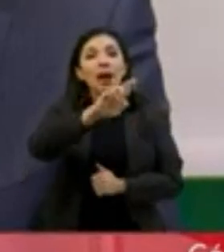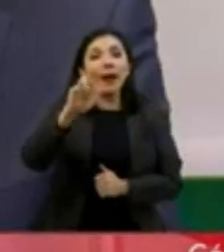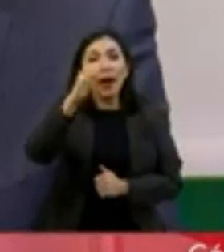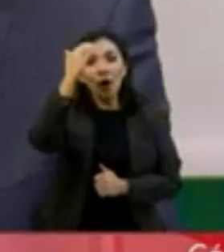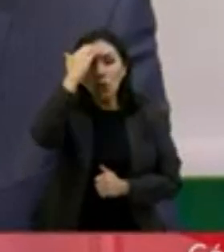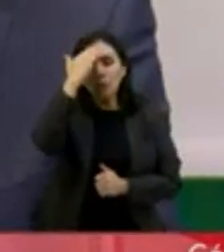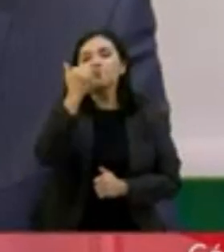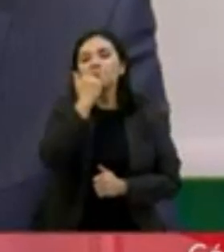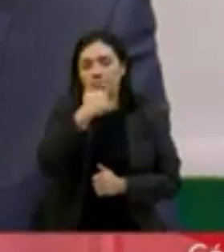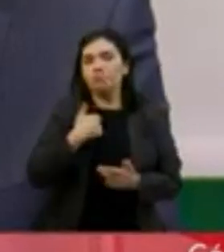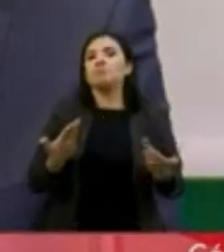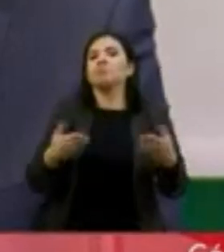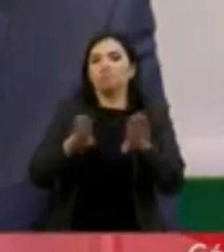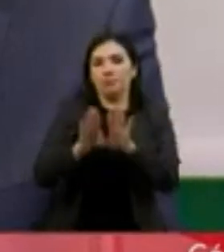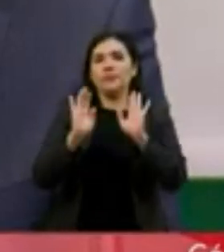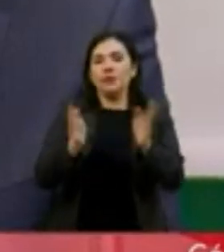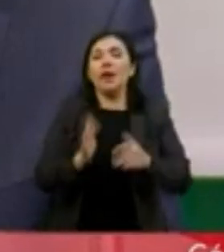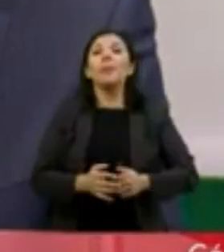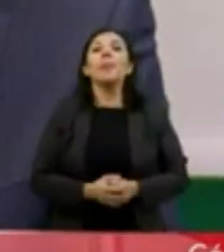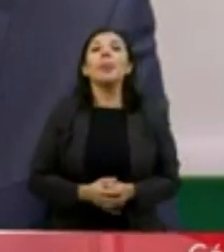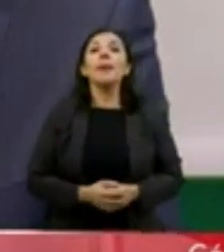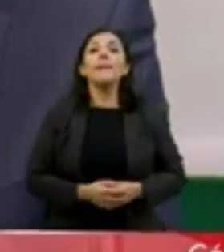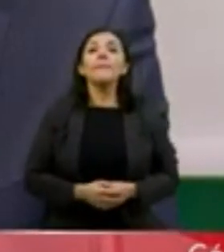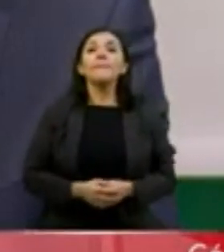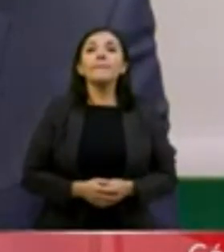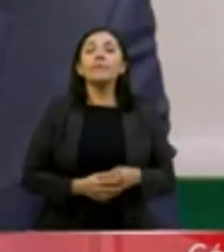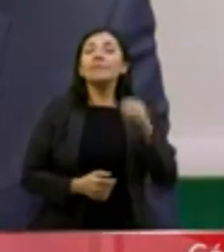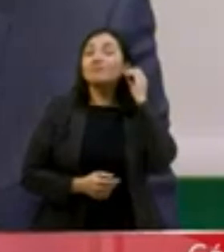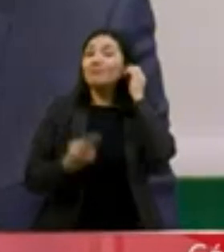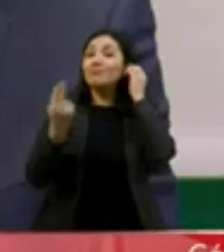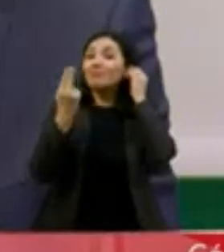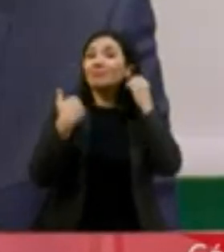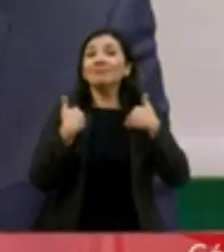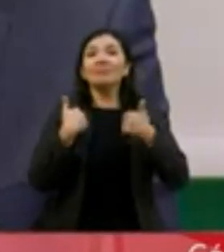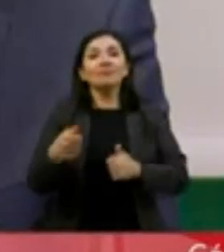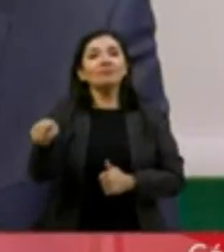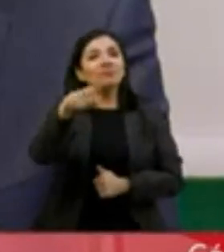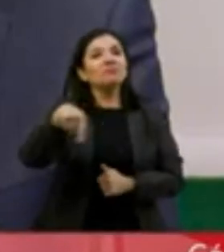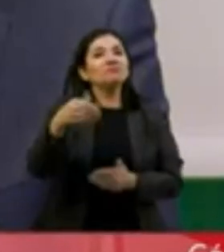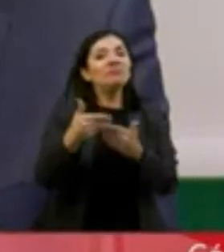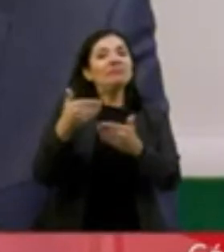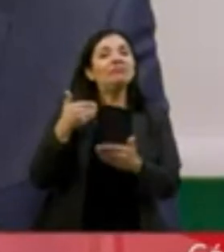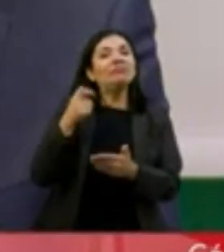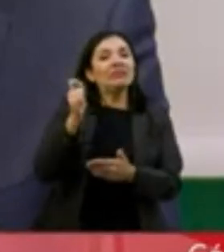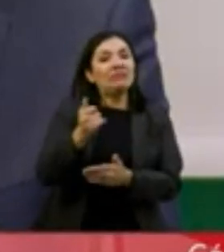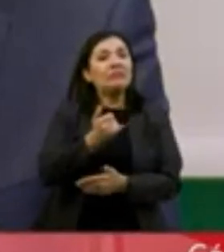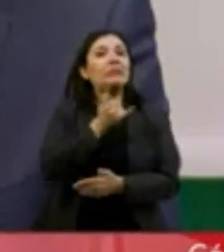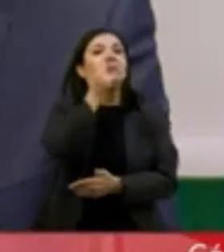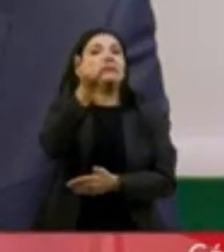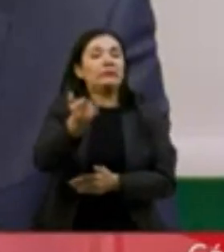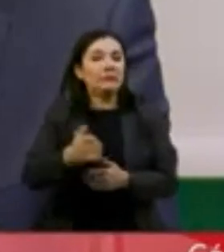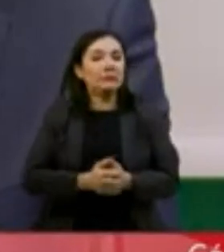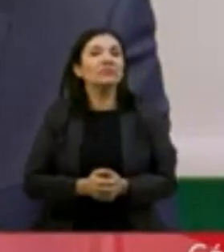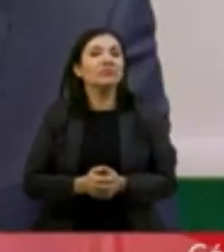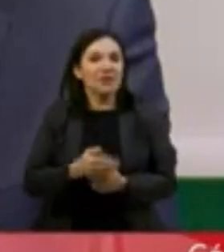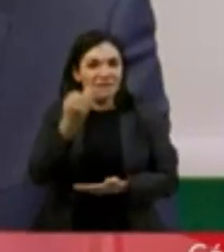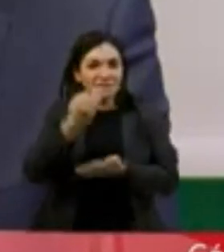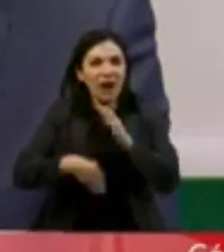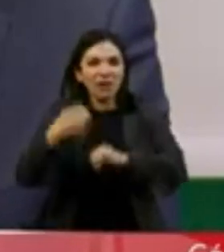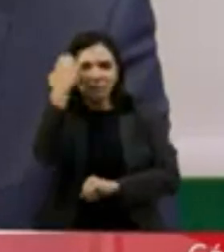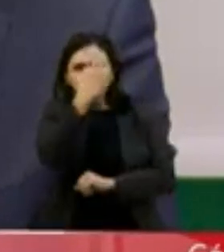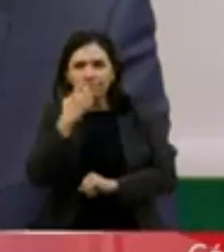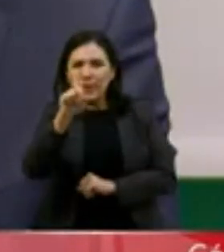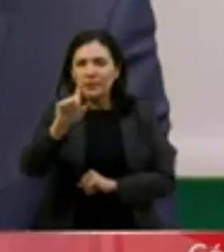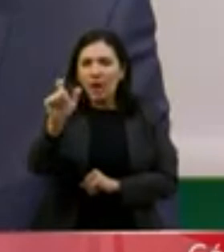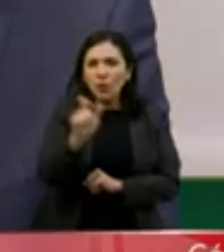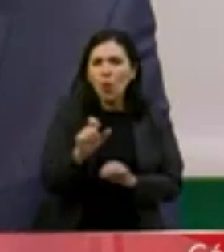concluyo presidenta que se equivocaron Quienes antecedieron se equivocaron en el diagnóstico y se